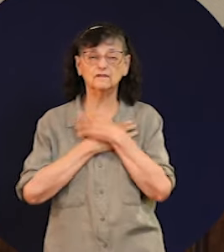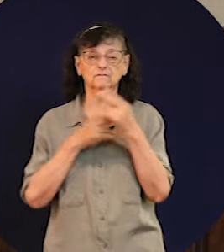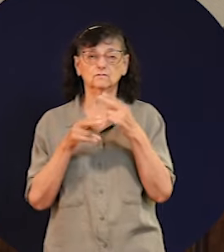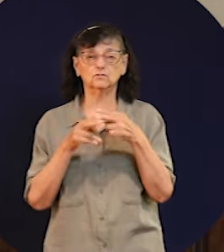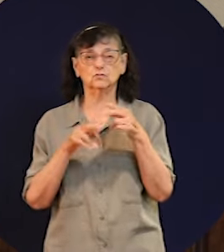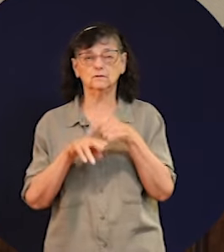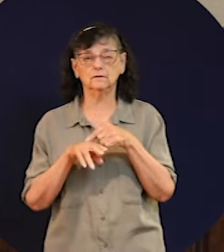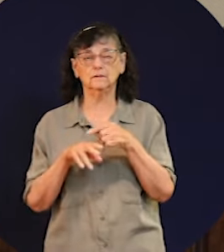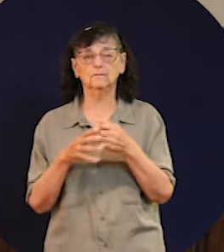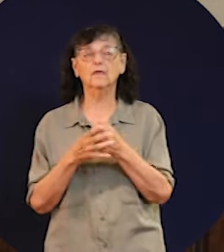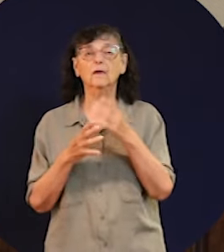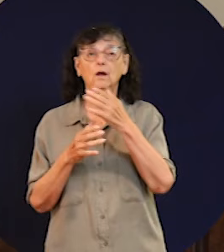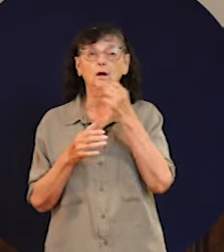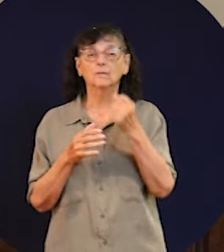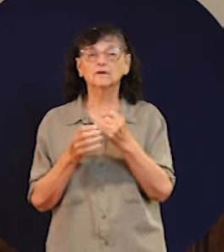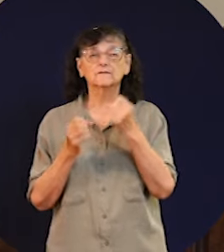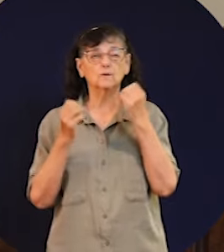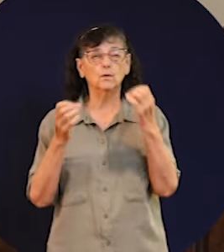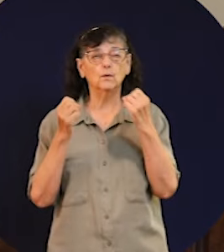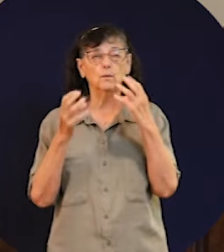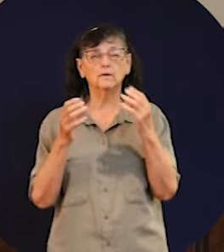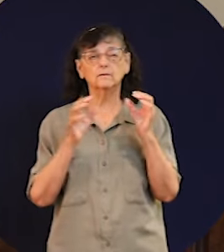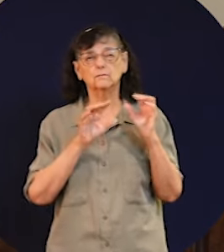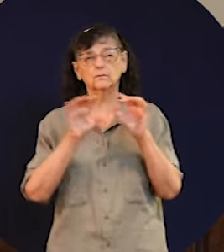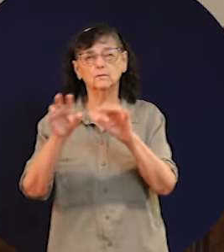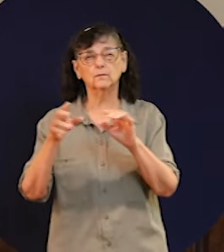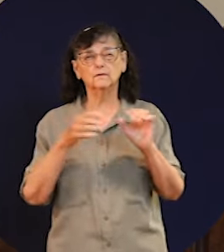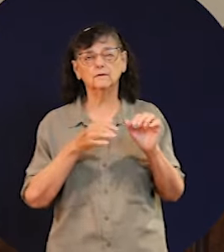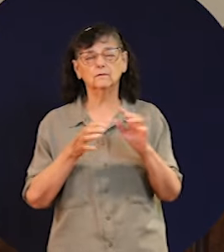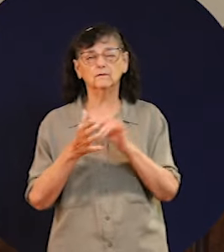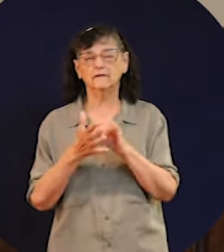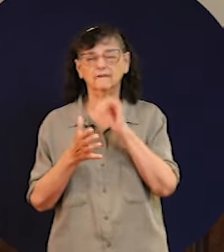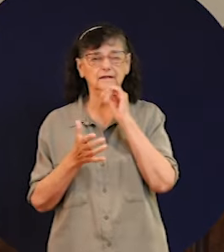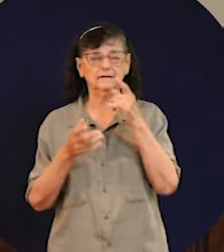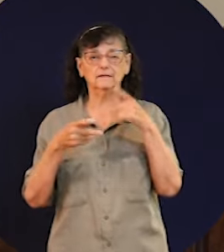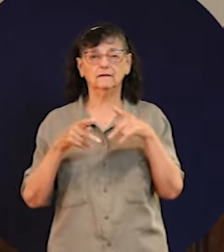poco», porque eran tantos los que iban y venían